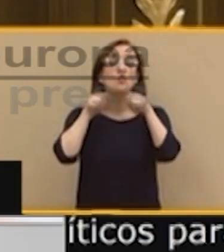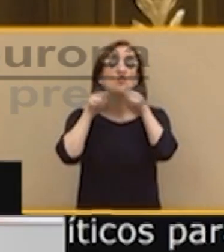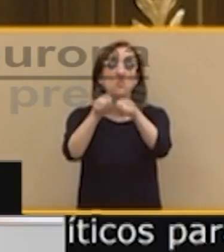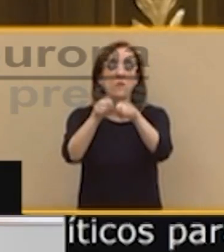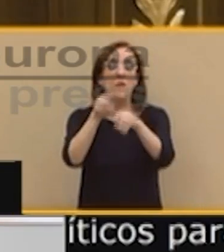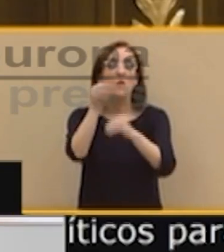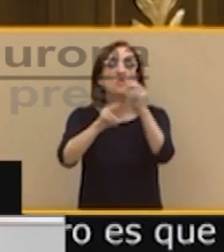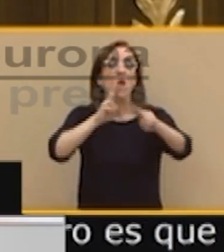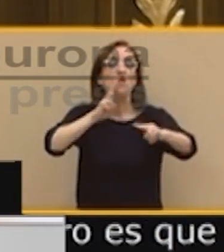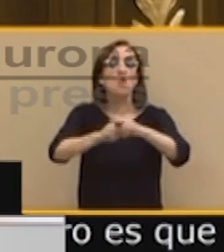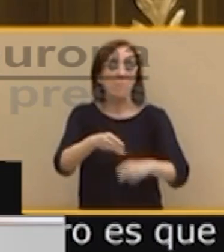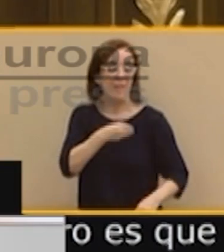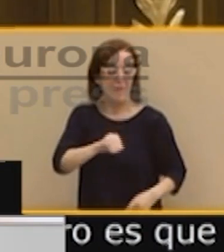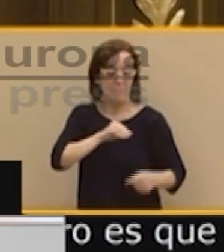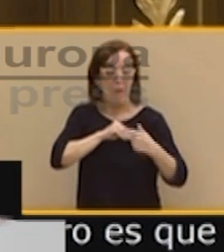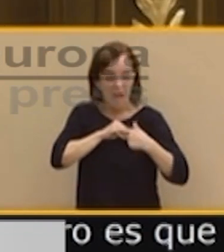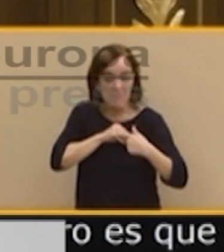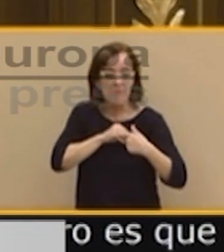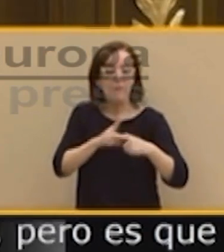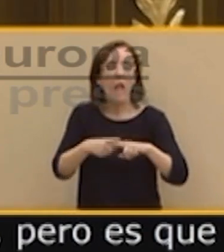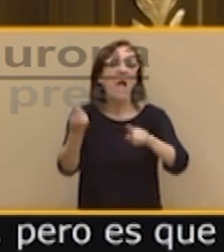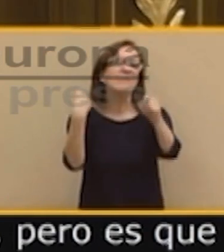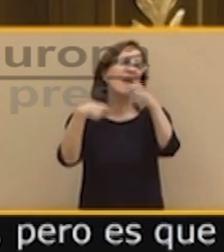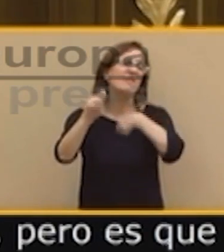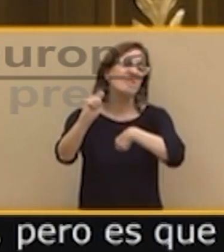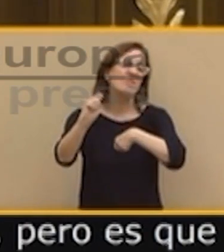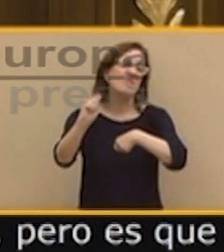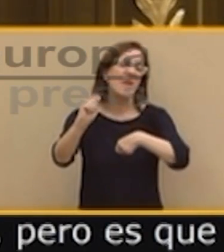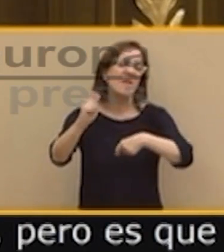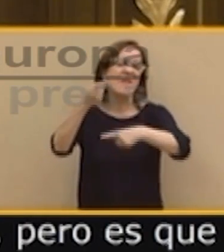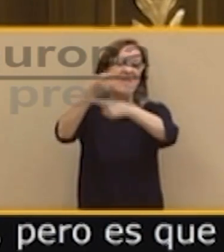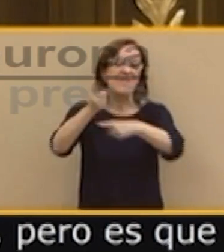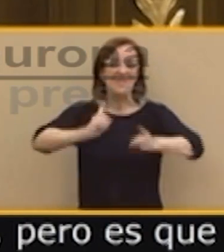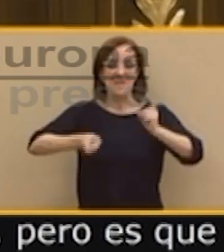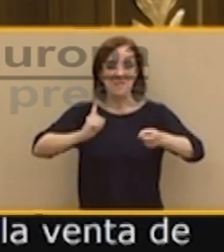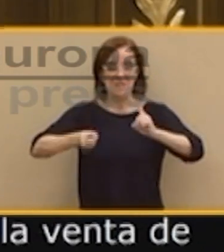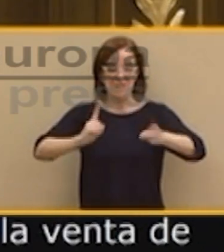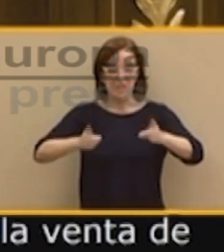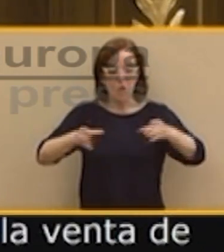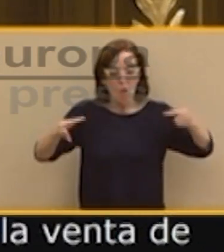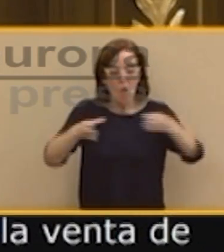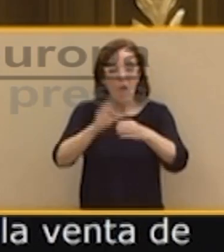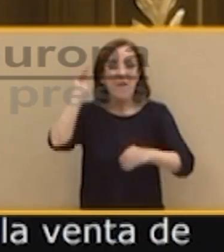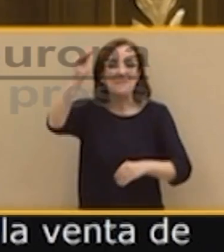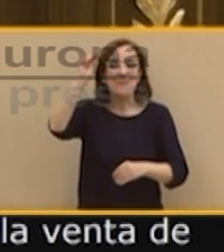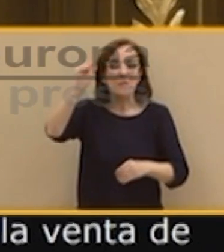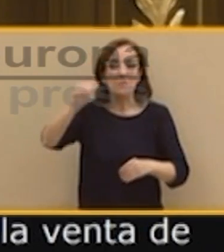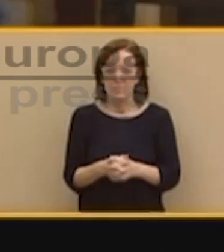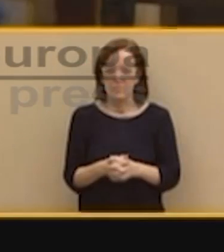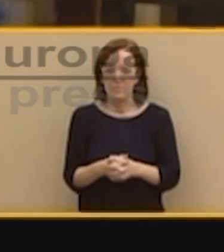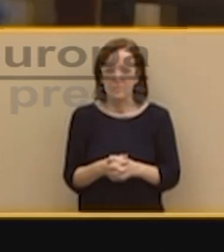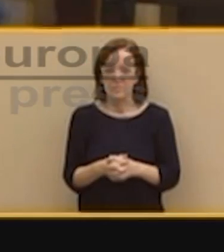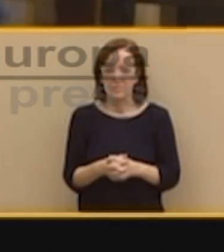de España para ponerse a la venta de dictadores y de regímenes, ¿verdad?, extranjeros como el de Venezuela y el de